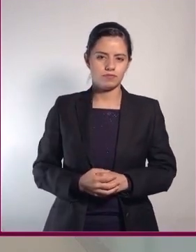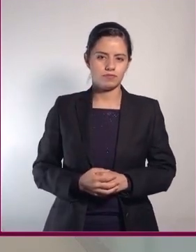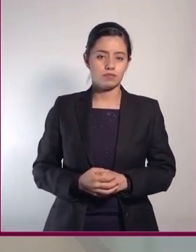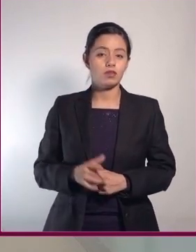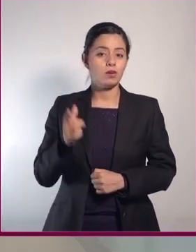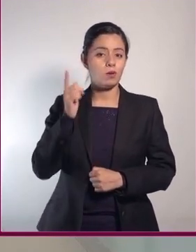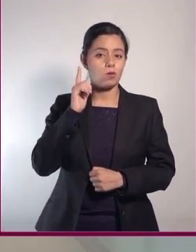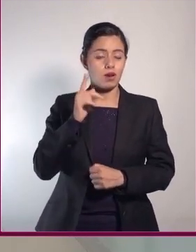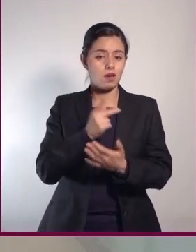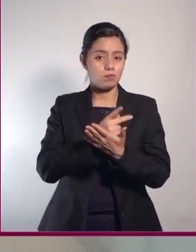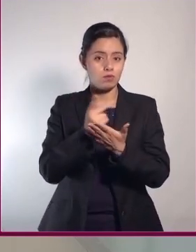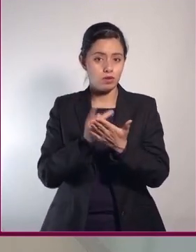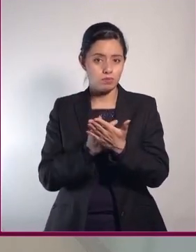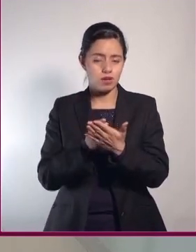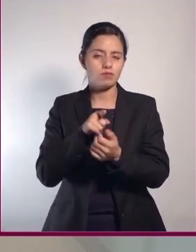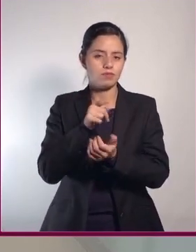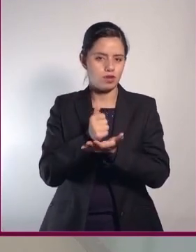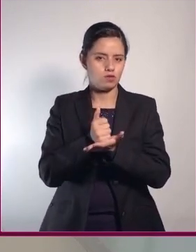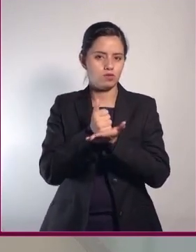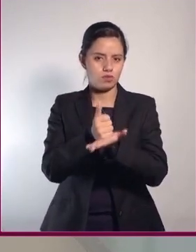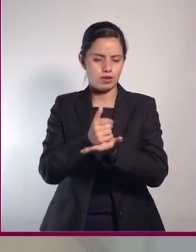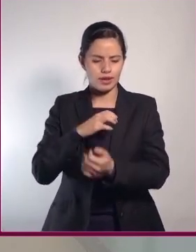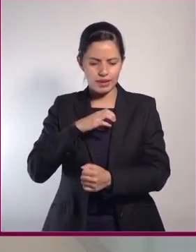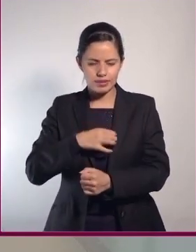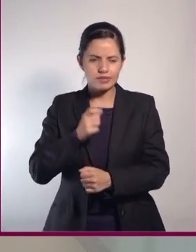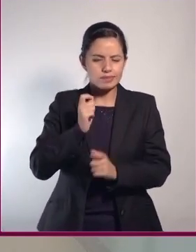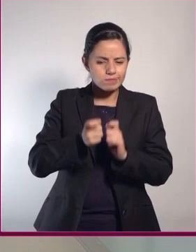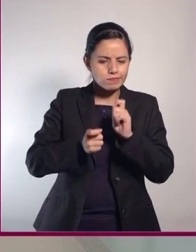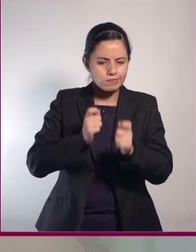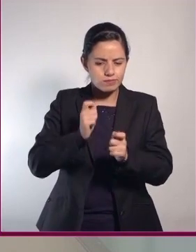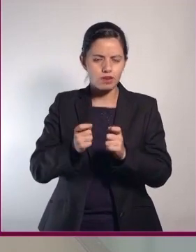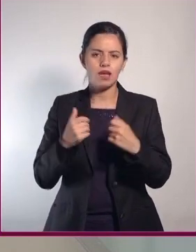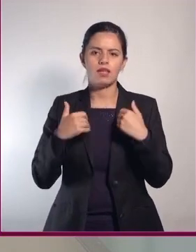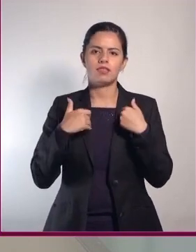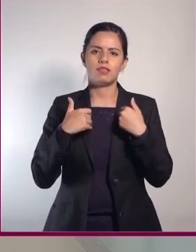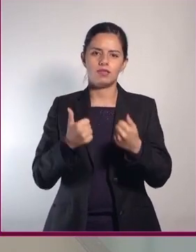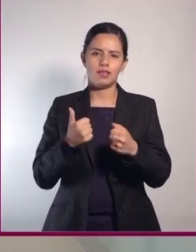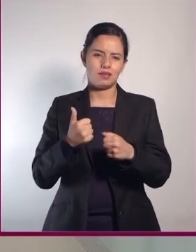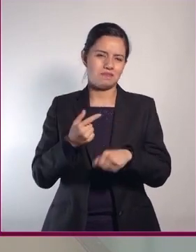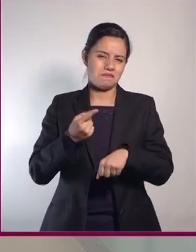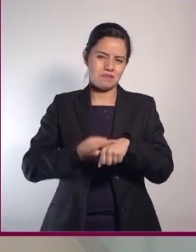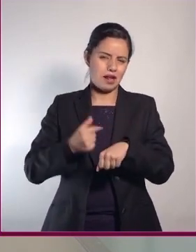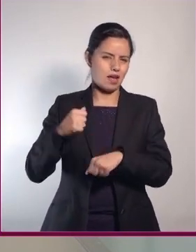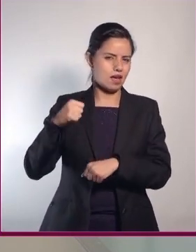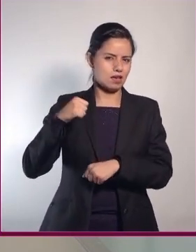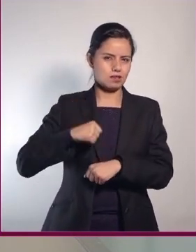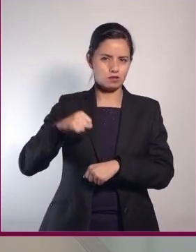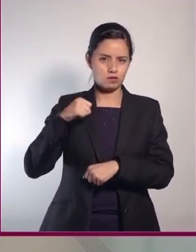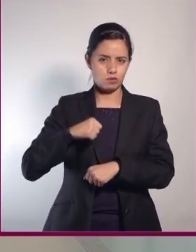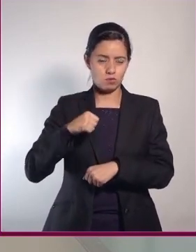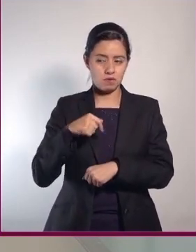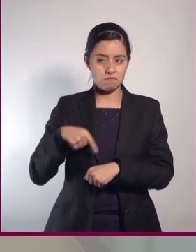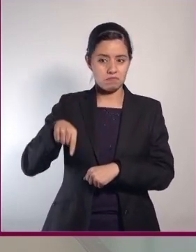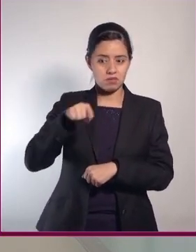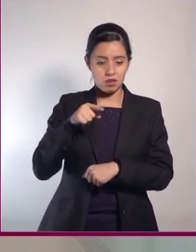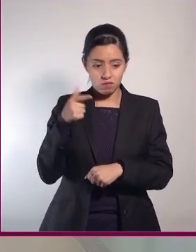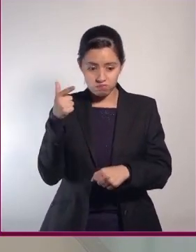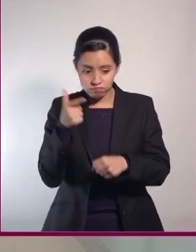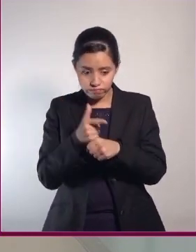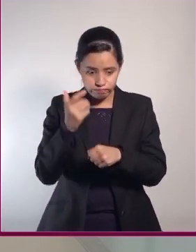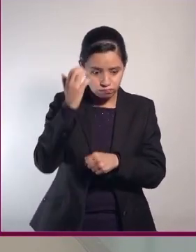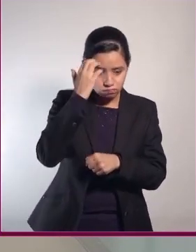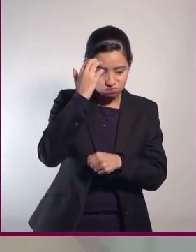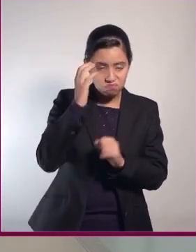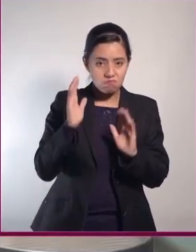Ojalá este programa te haya ayudado a comprender el cáncer, una de las enfermedades más antiguas y más incomprendidas entre todas las que aquejan